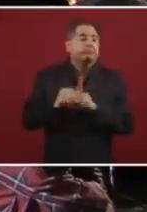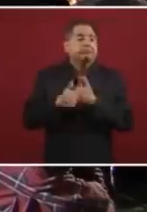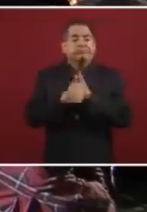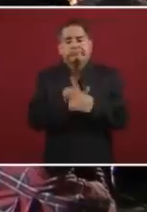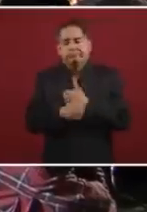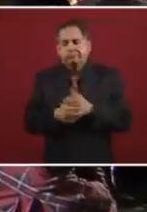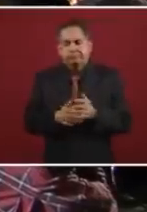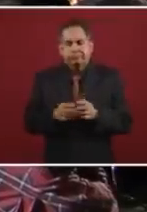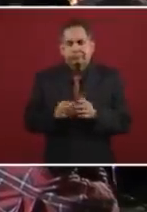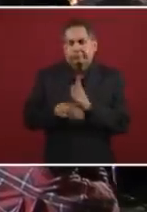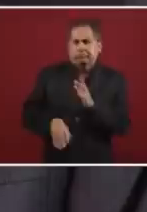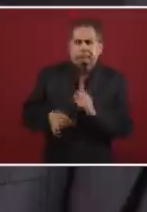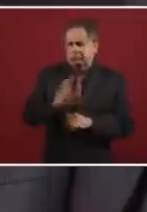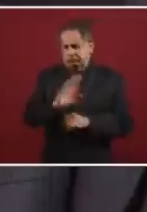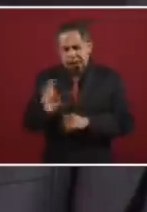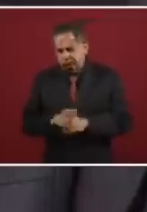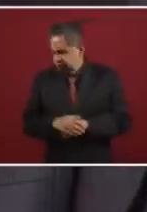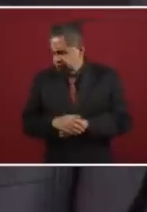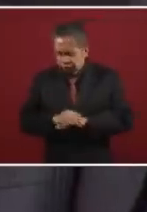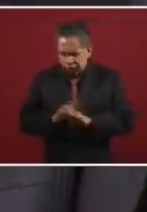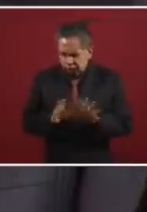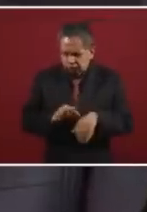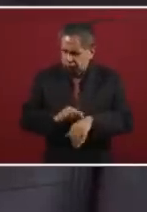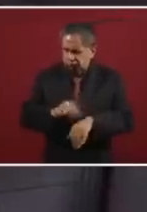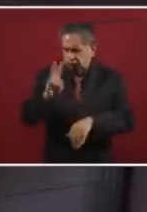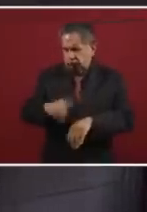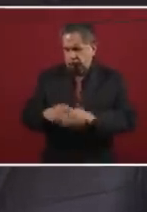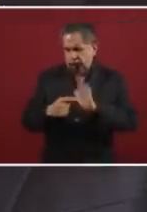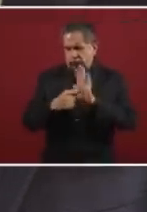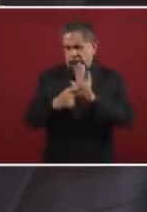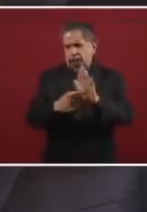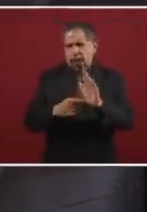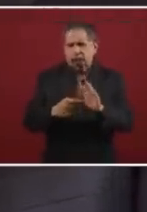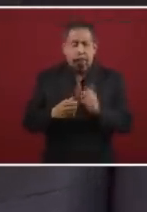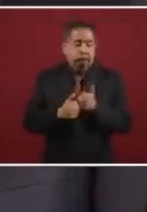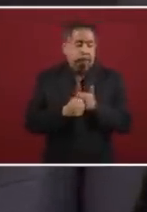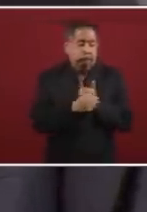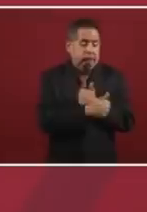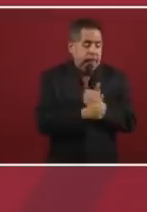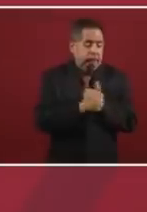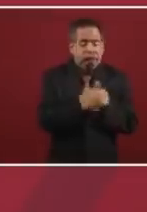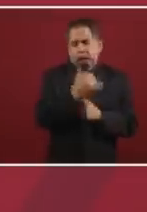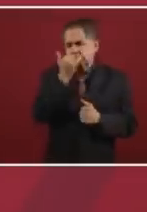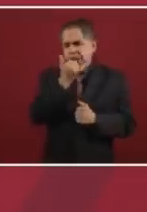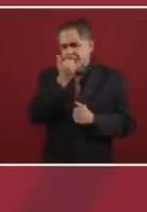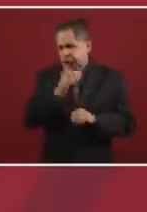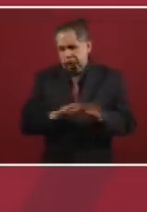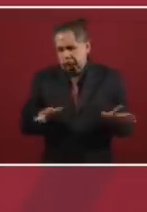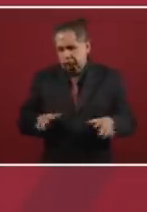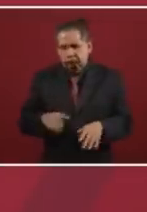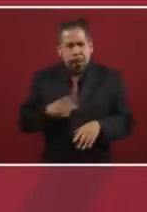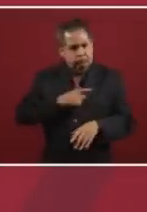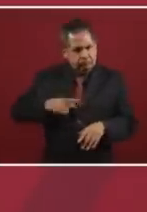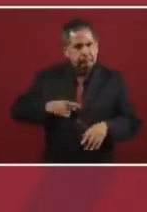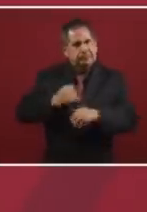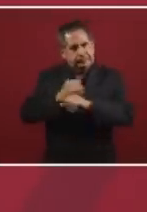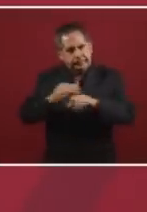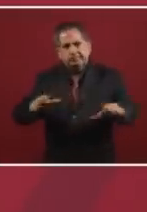a ocultar eso es un error hay que informar